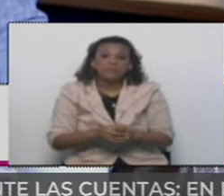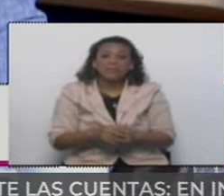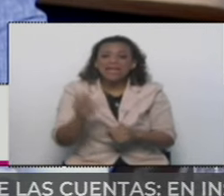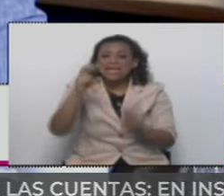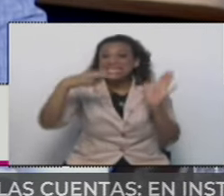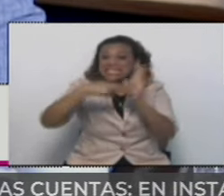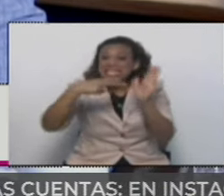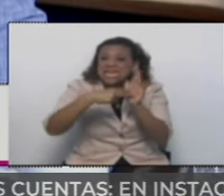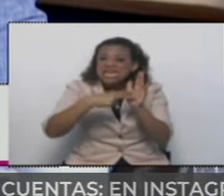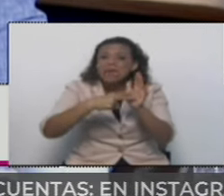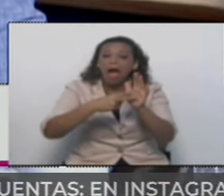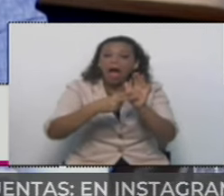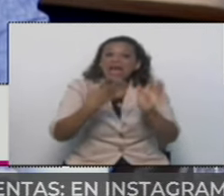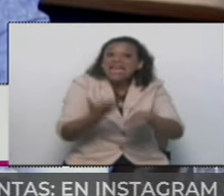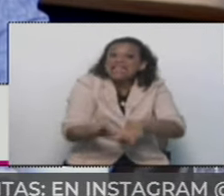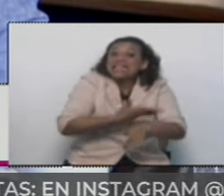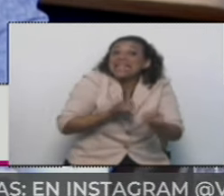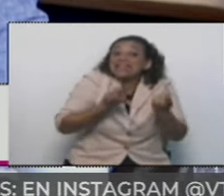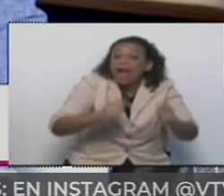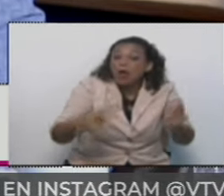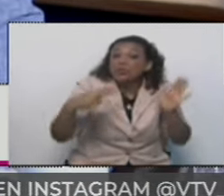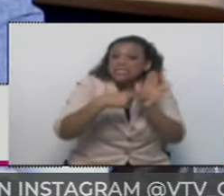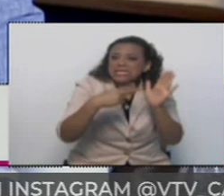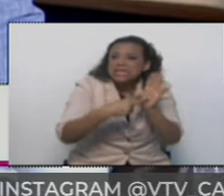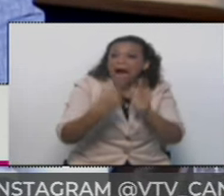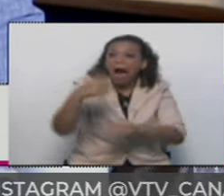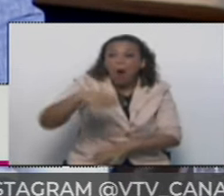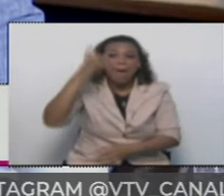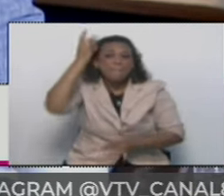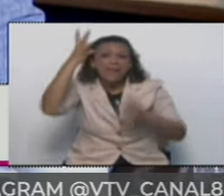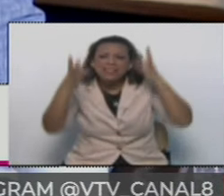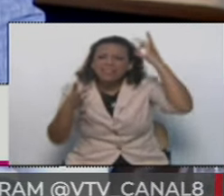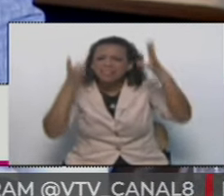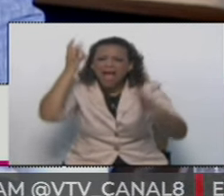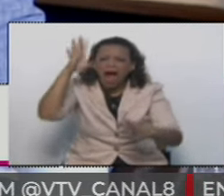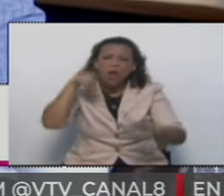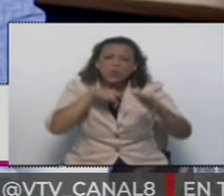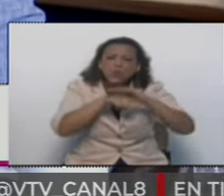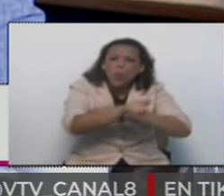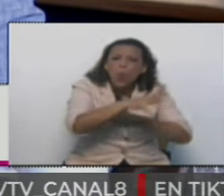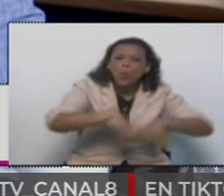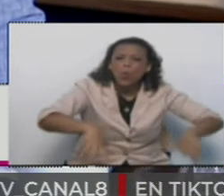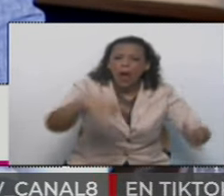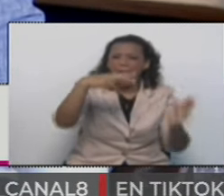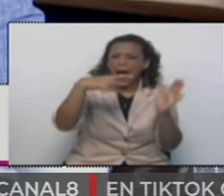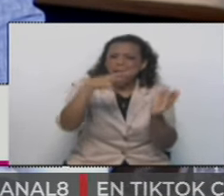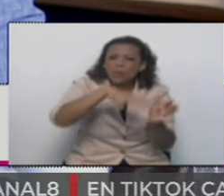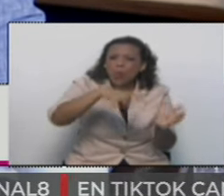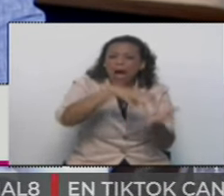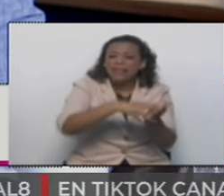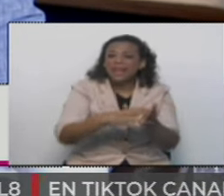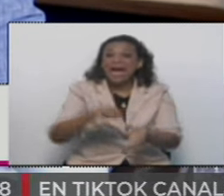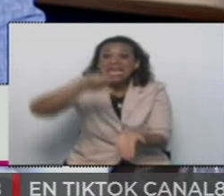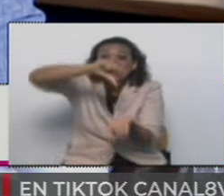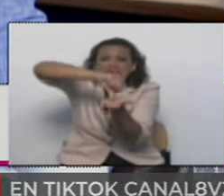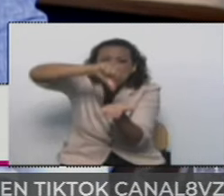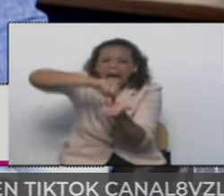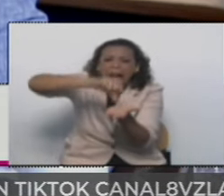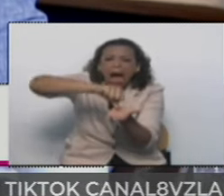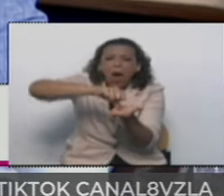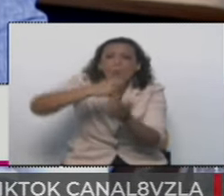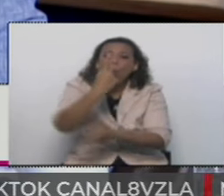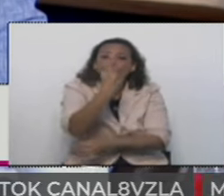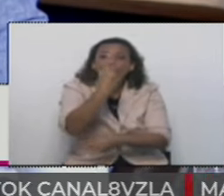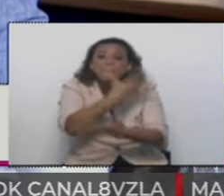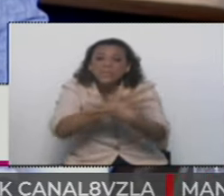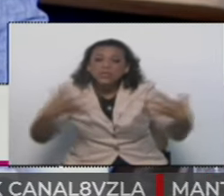Libia. En el pasado inventaron que había armas de destrucción masiva en Irak y mataron a